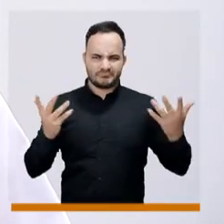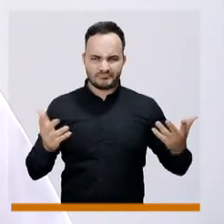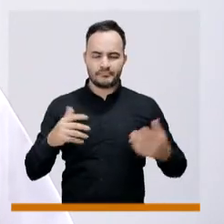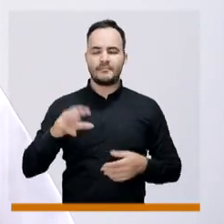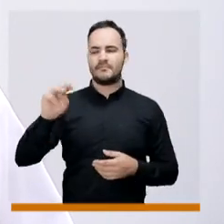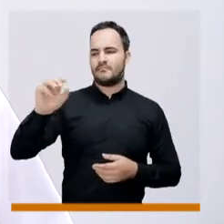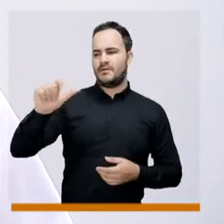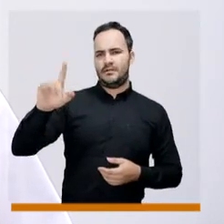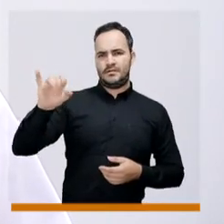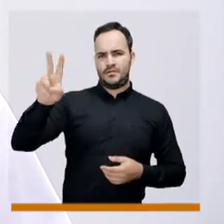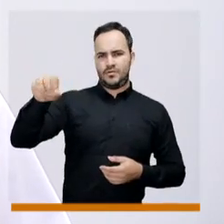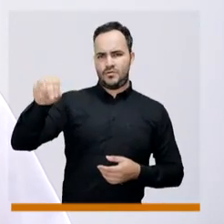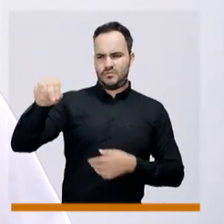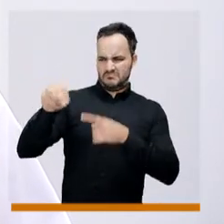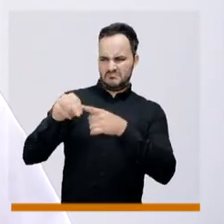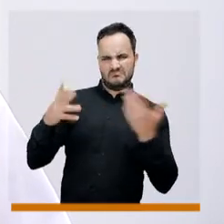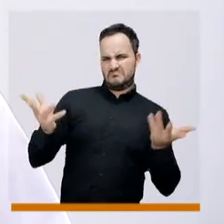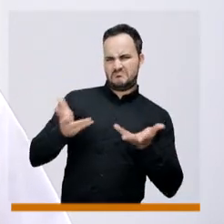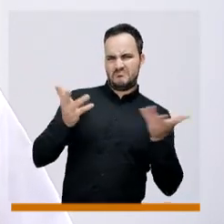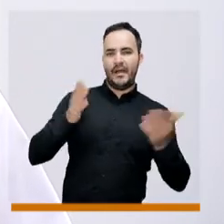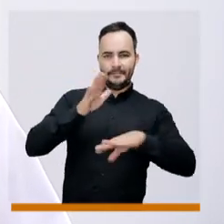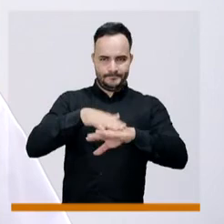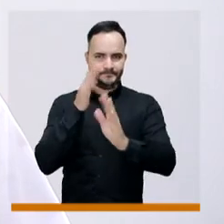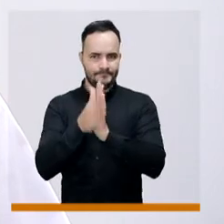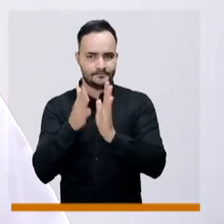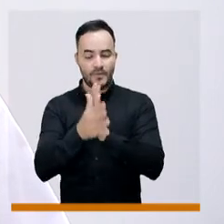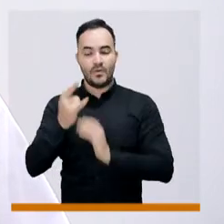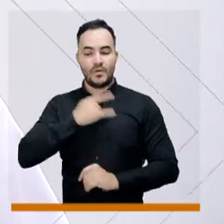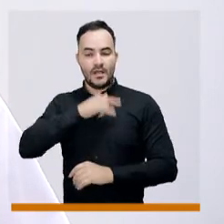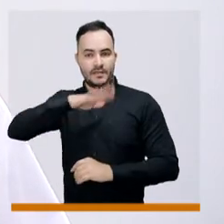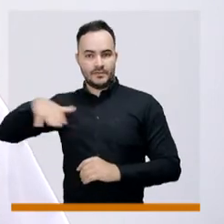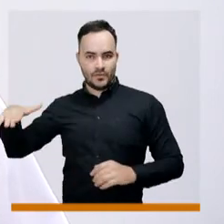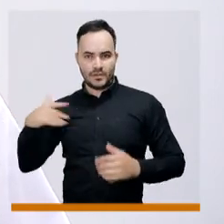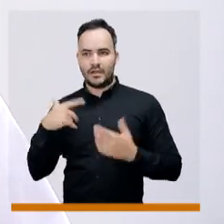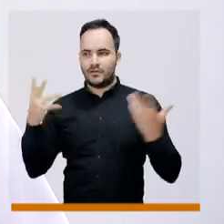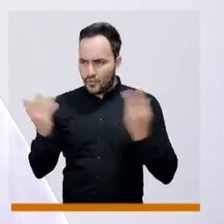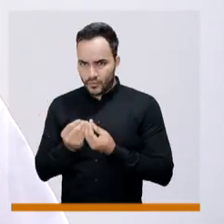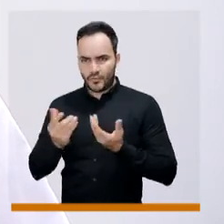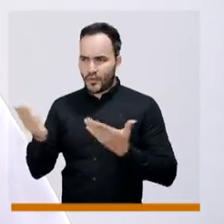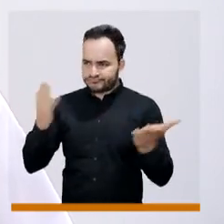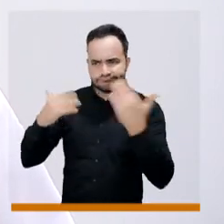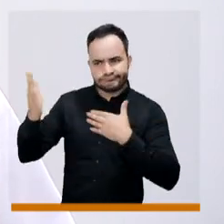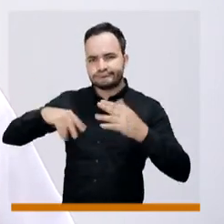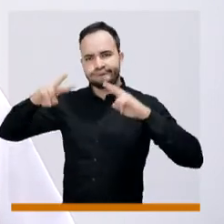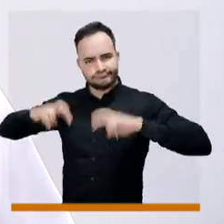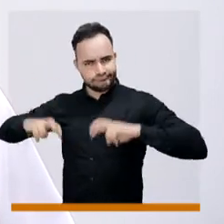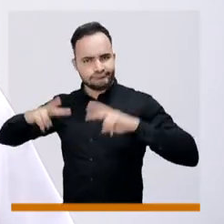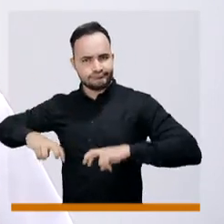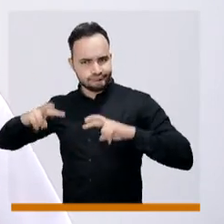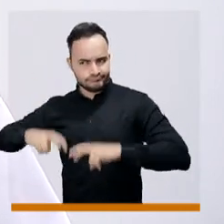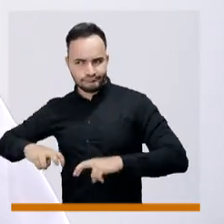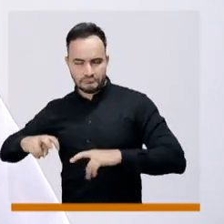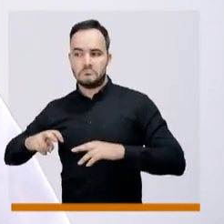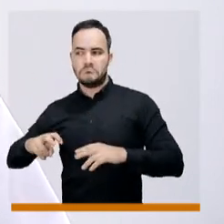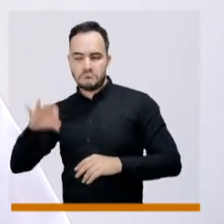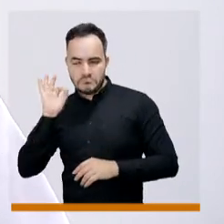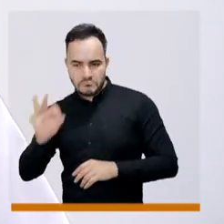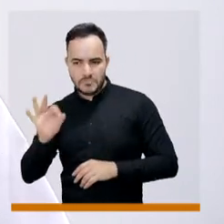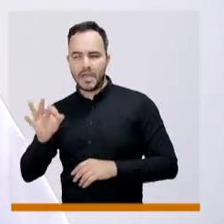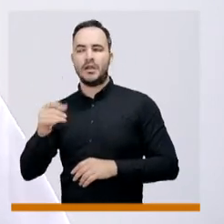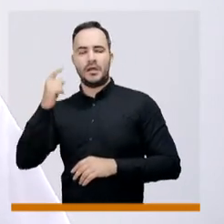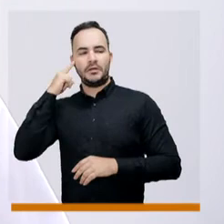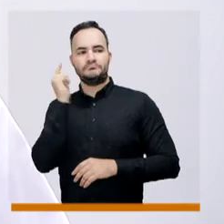es. Pigmalión es hijo de unos procesos de investigación de la Universidad de Antioquia, de un